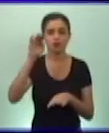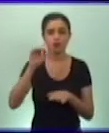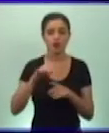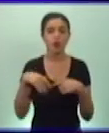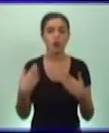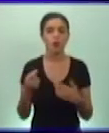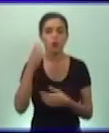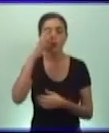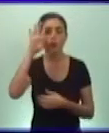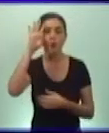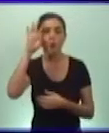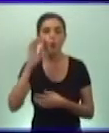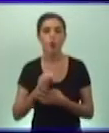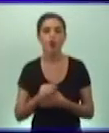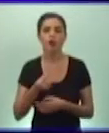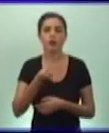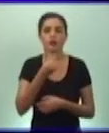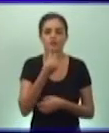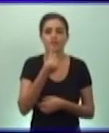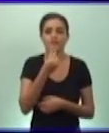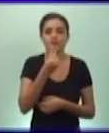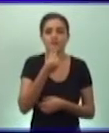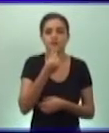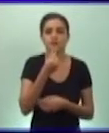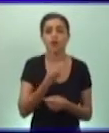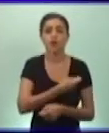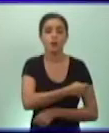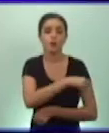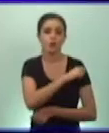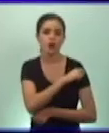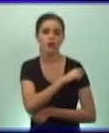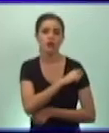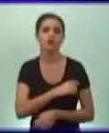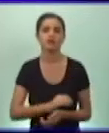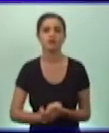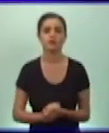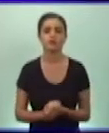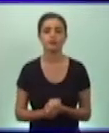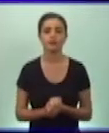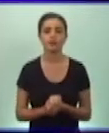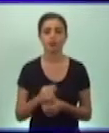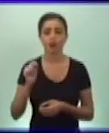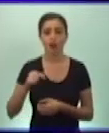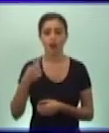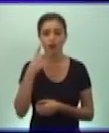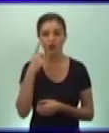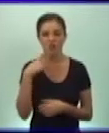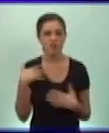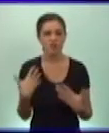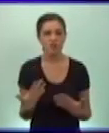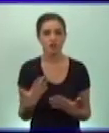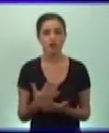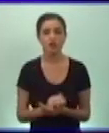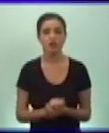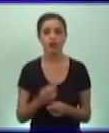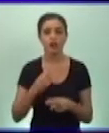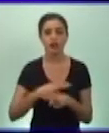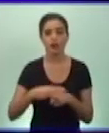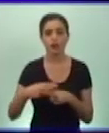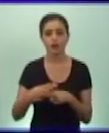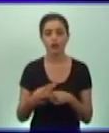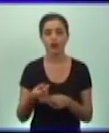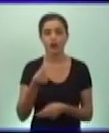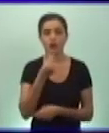dar síntomas de un envejecimiento poblacional. Y vamos ahora a conocer qué pasó, la historia de ese